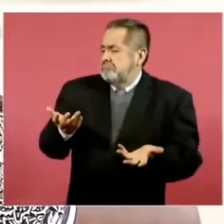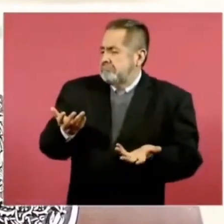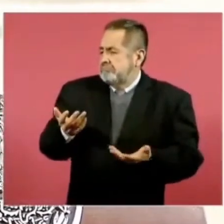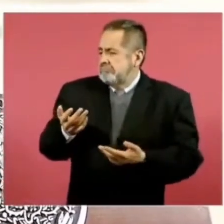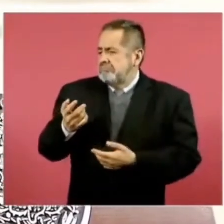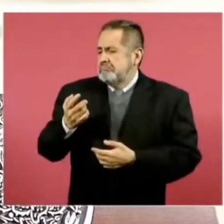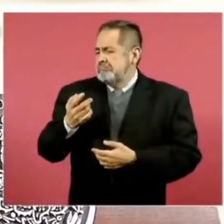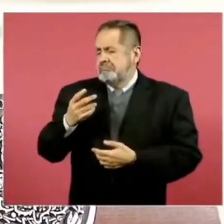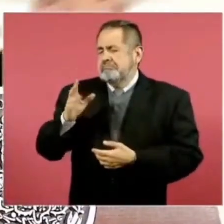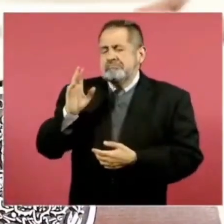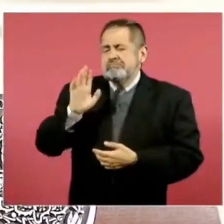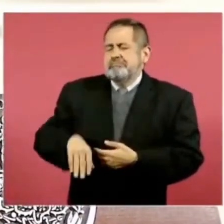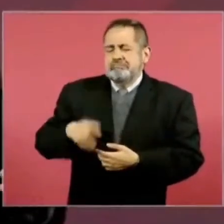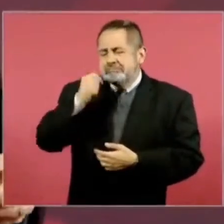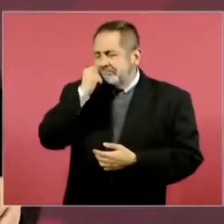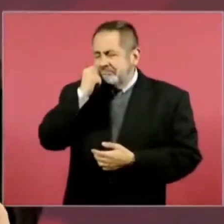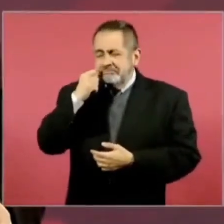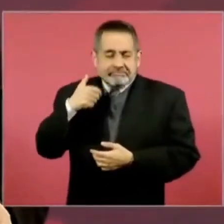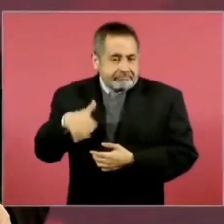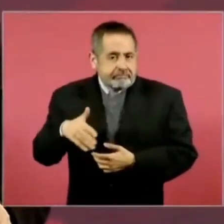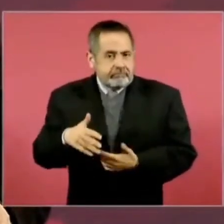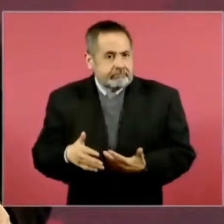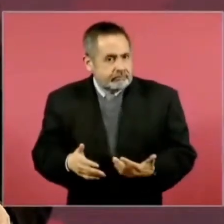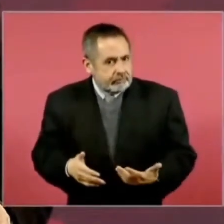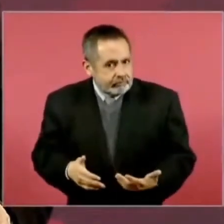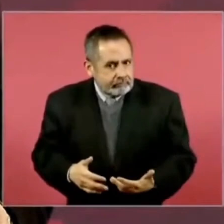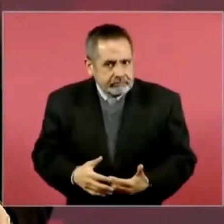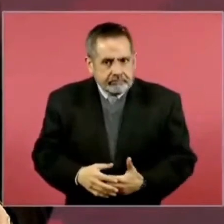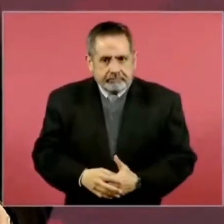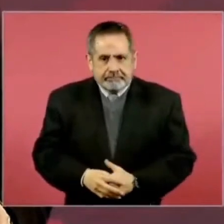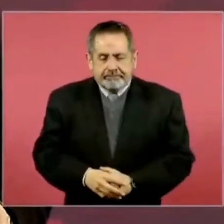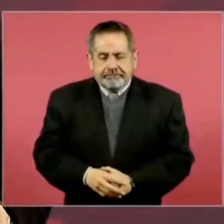carros, no tenía vehículos.